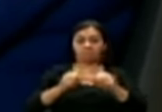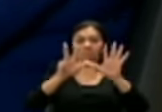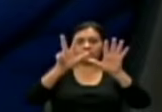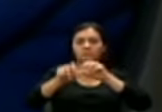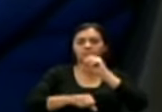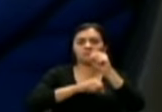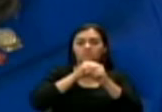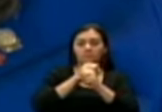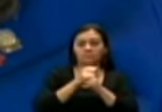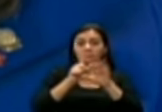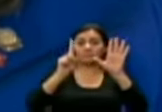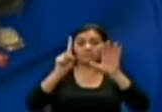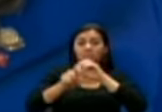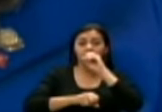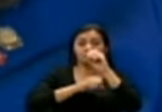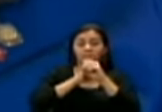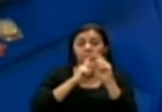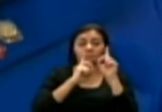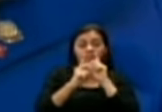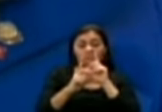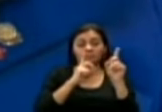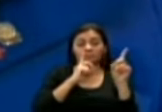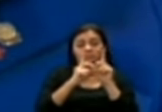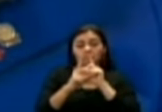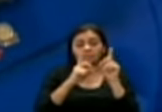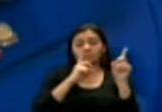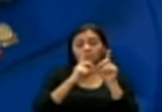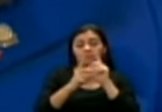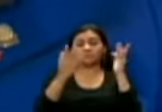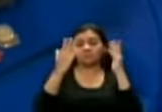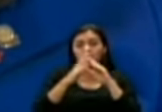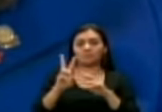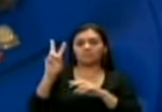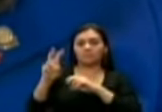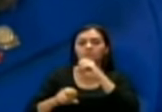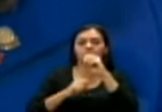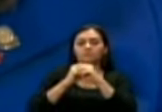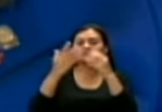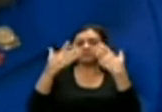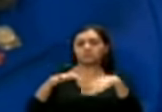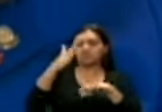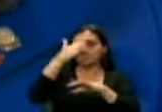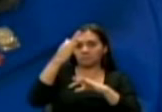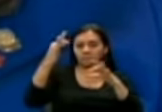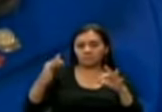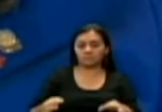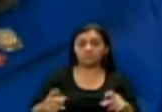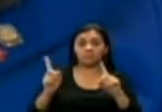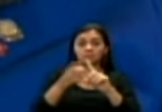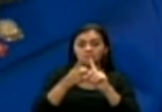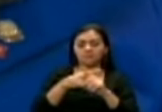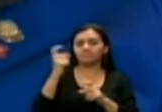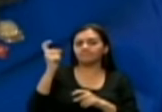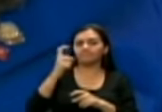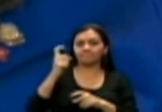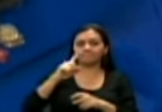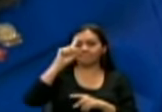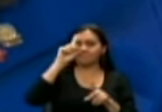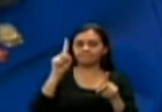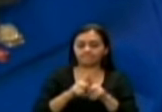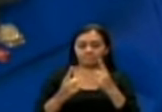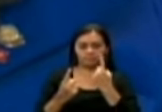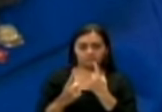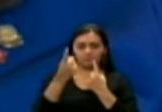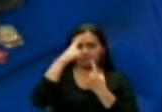hubo diálogo y 2 años de negociación. Primero, el papel que juega la voluntad política de las partes, el